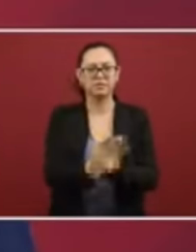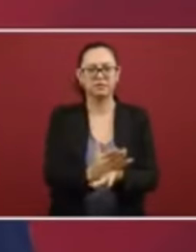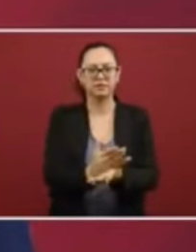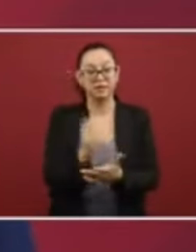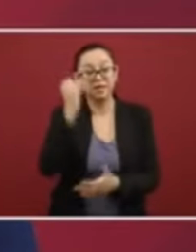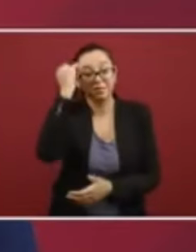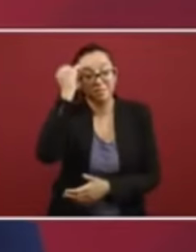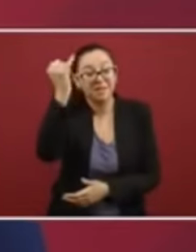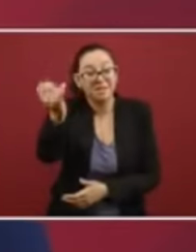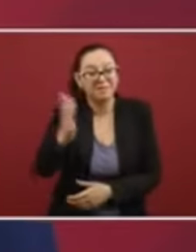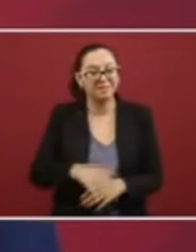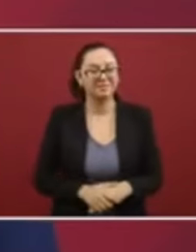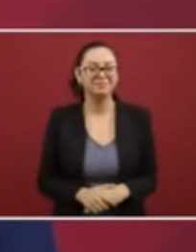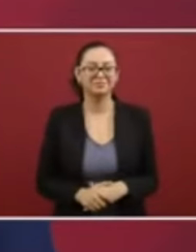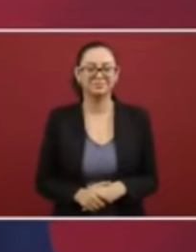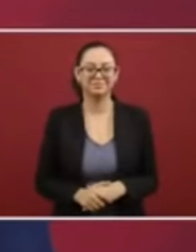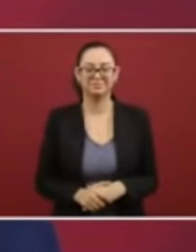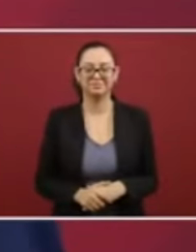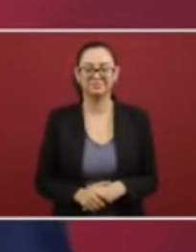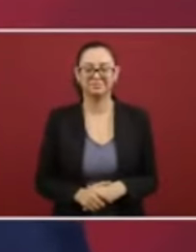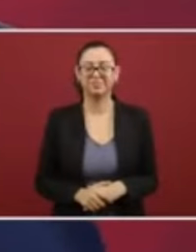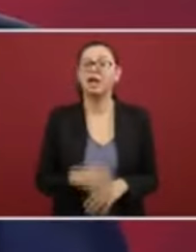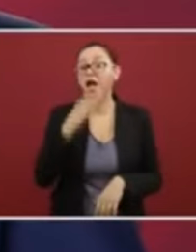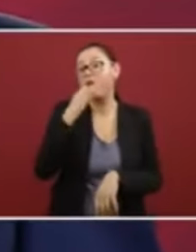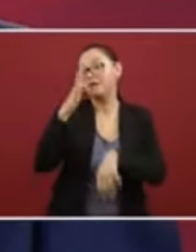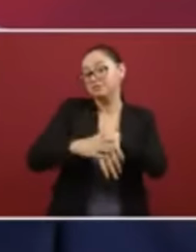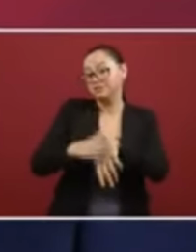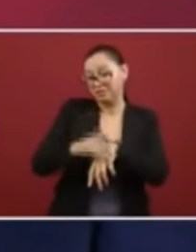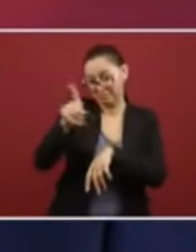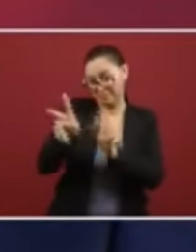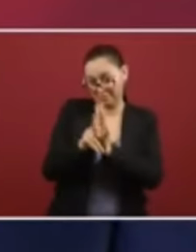Nada más les voy a dar un dato a los del New York Times,